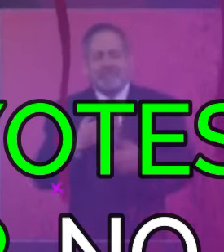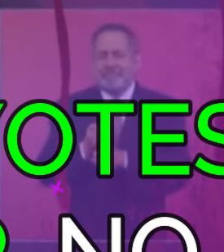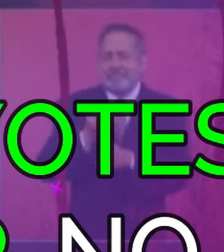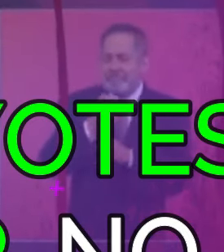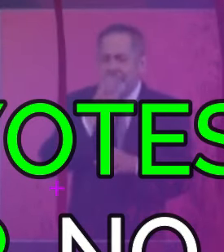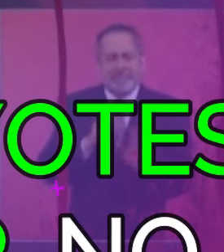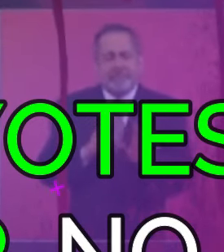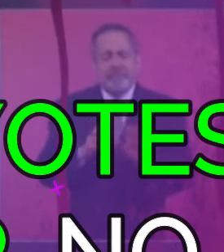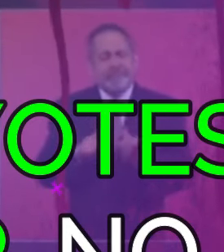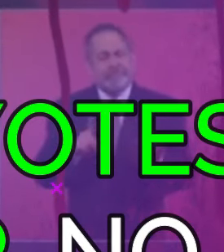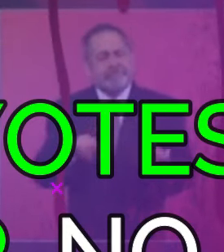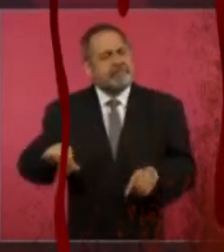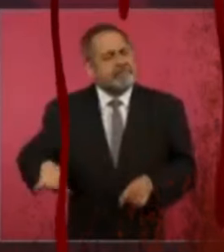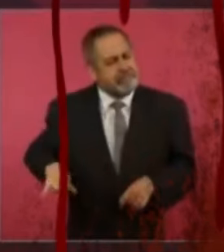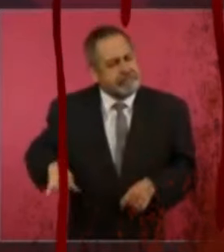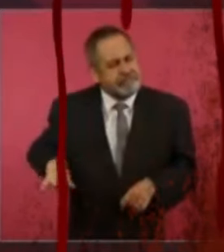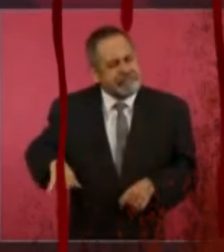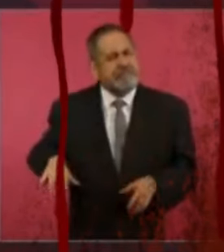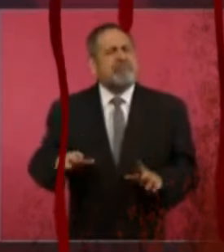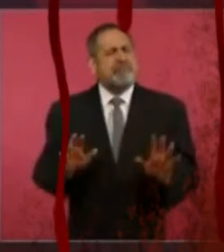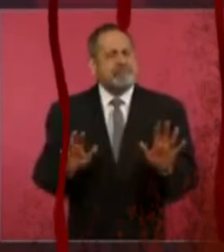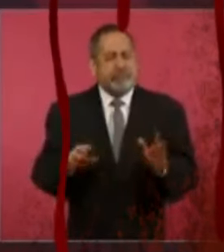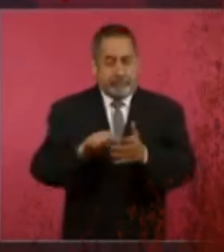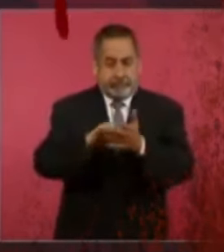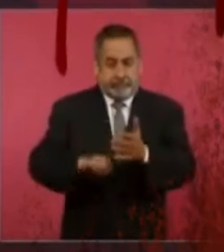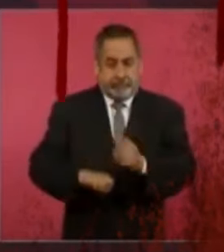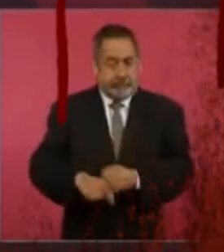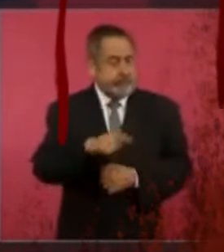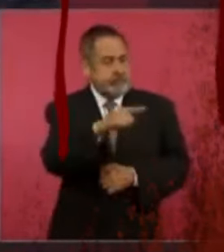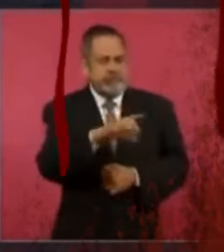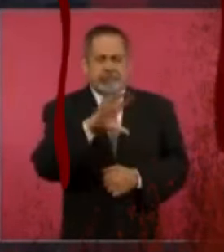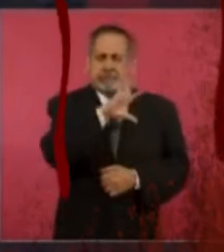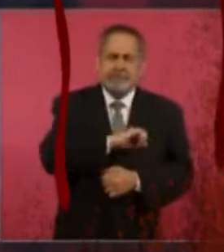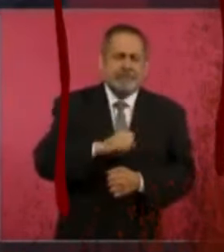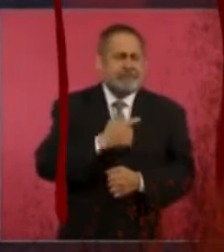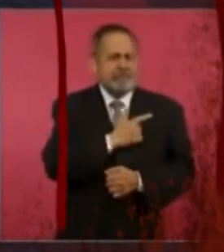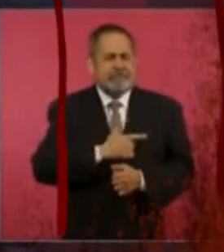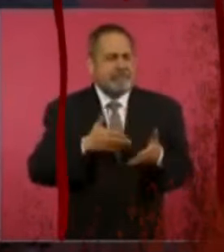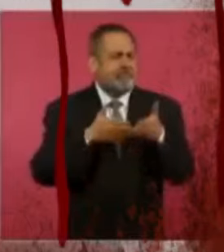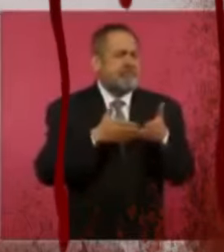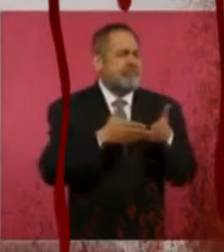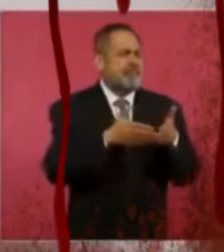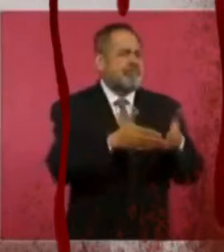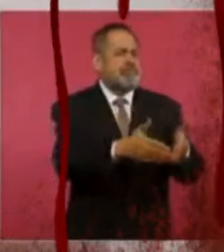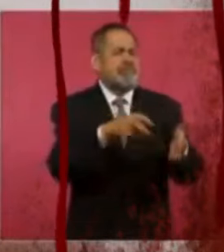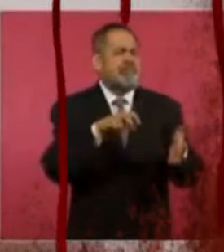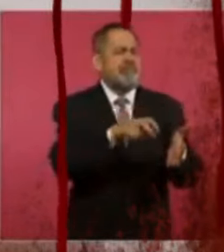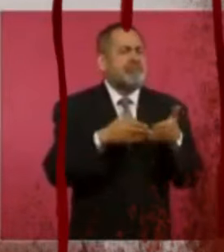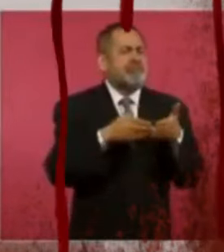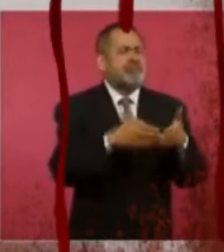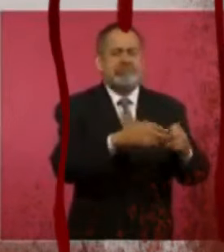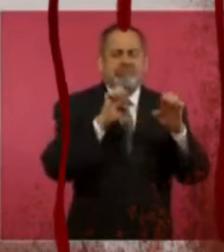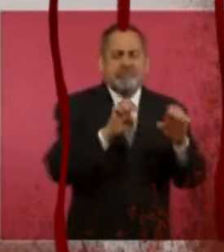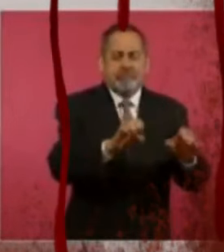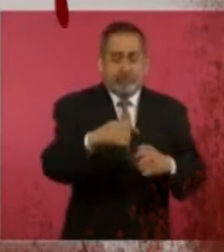porque pues él es muy austero. Yo me quedo pensando, pues a lo mejor sí, sí le daría pena, sí,